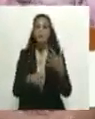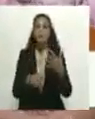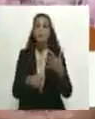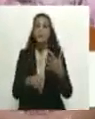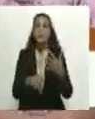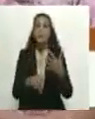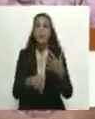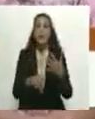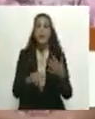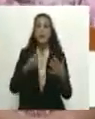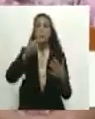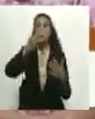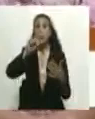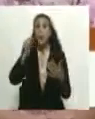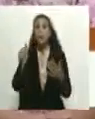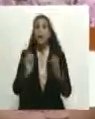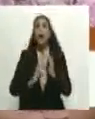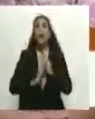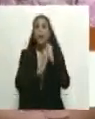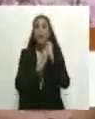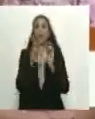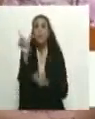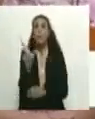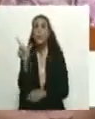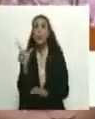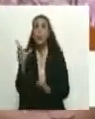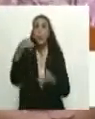Leonardo Hernández, organizador del PSUV.